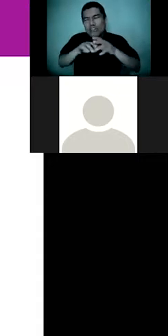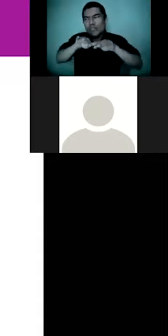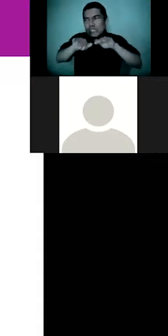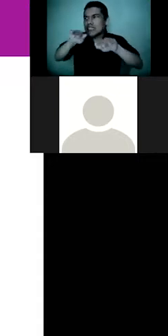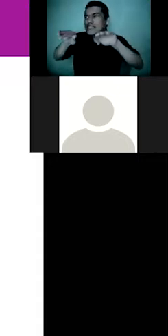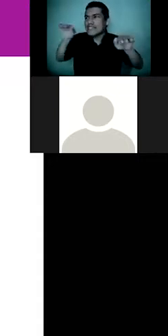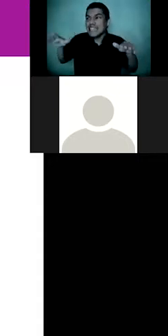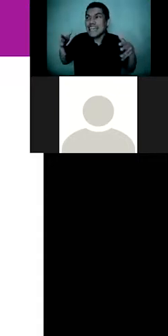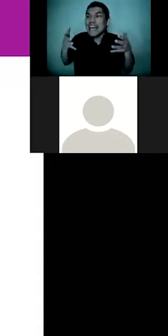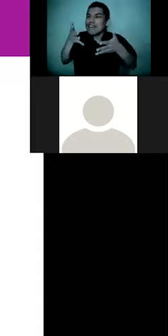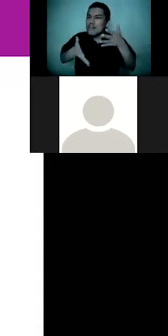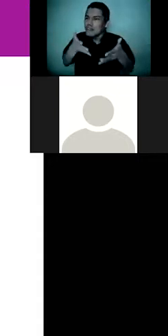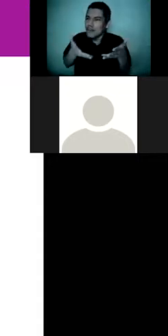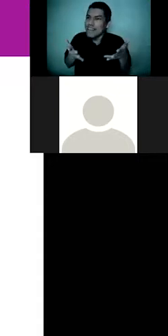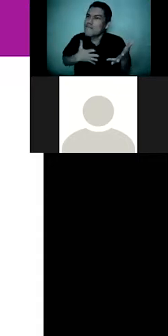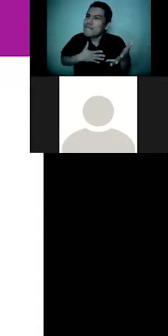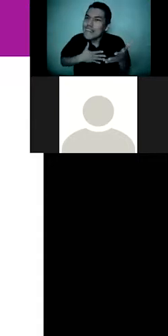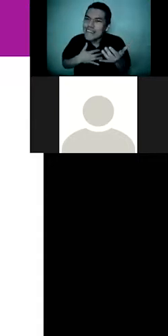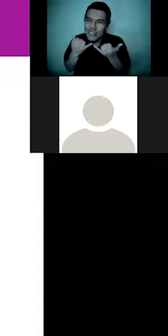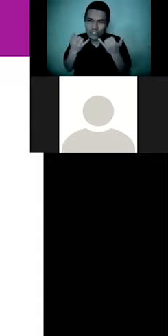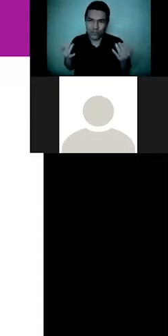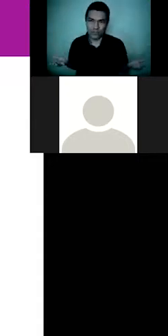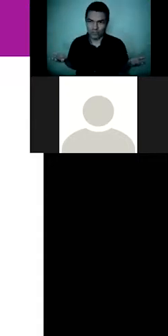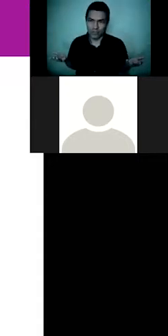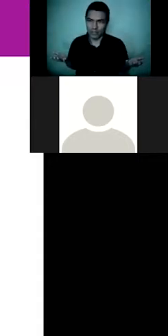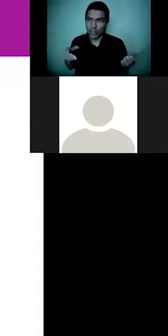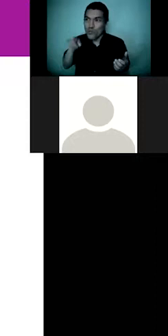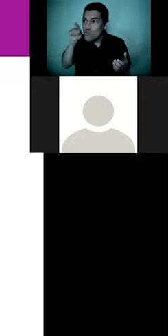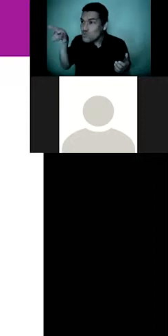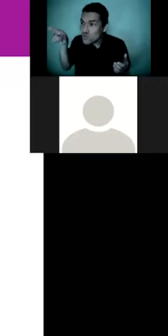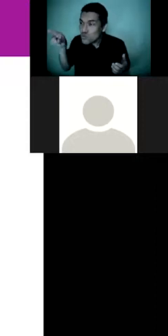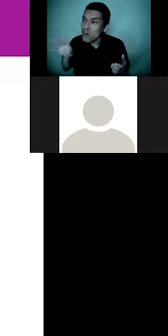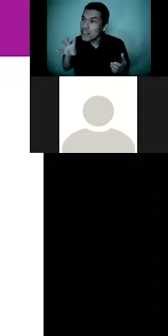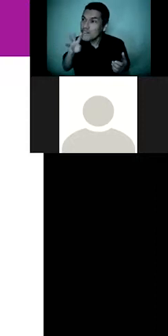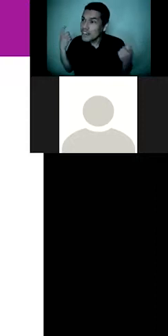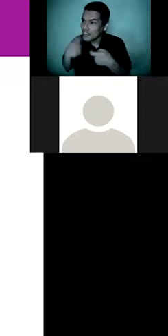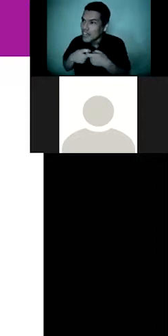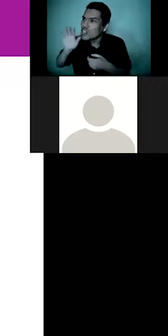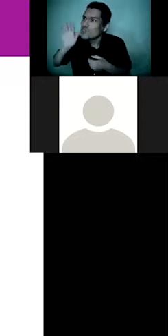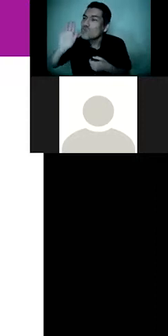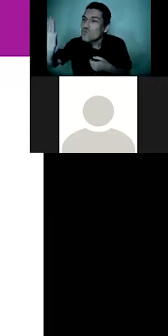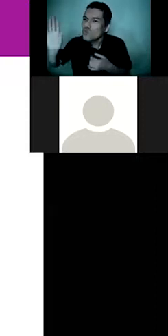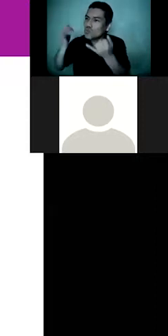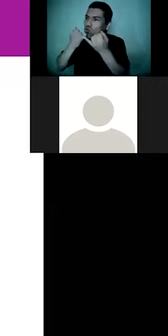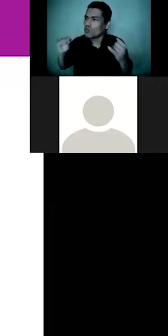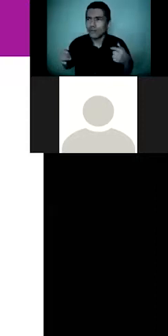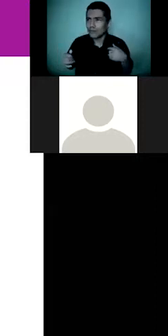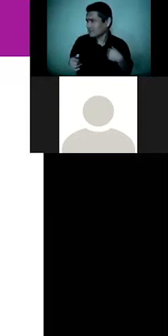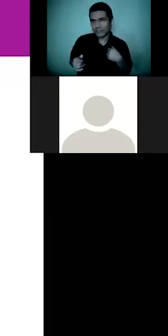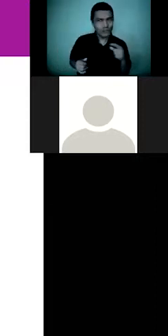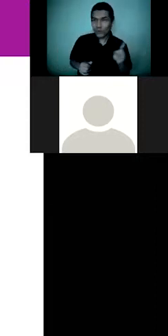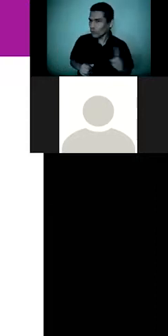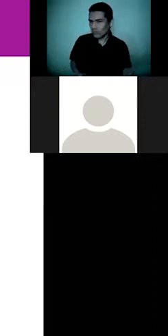entiende lo que está diciendo, ¿no? Entonces no entiende que esto es mi idioma. Tu lengua